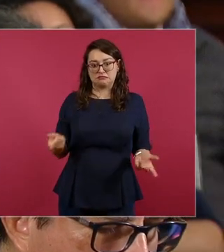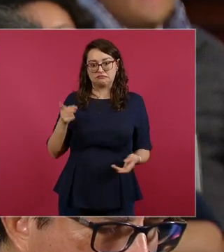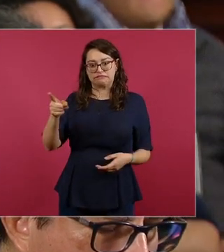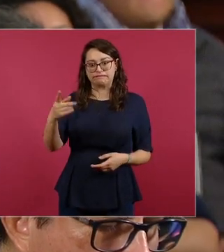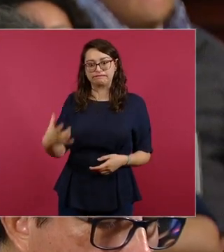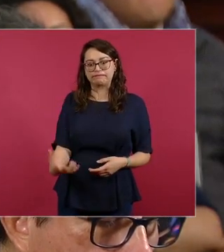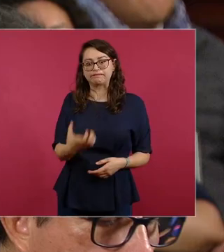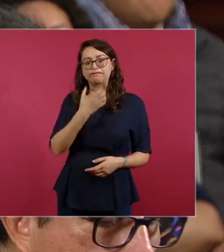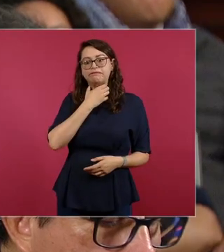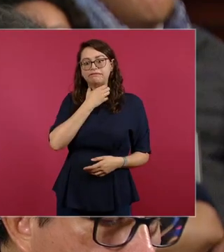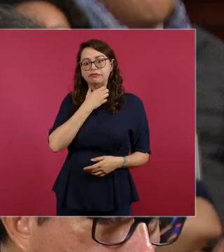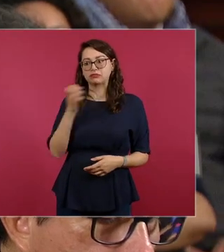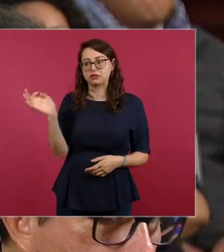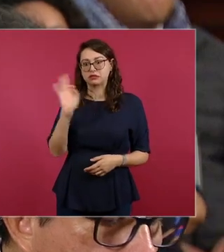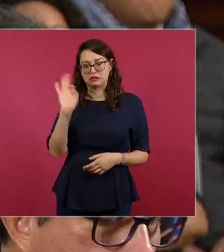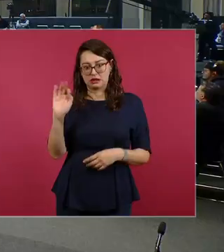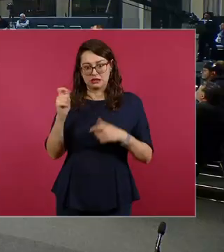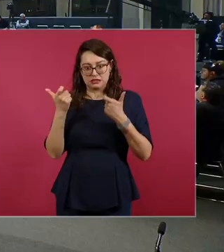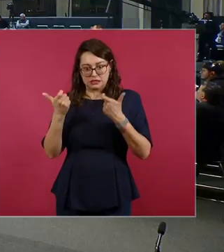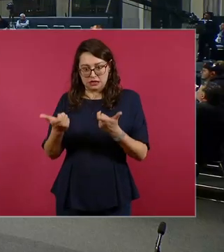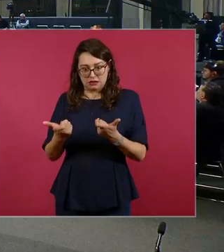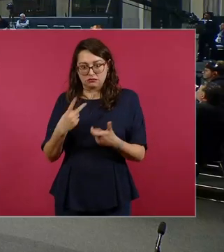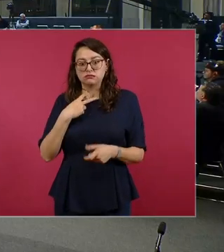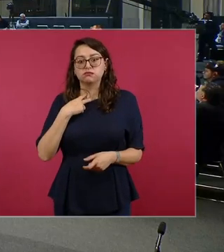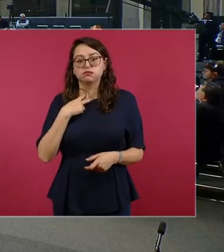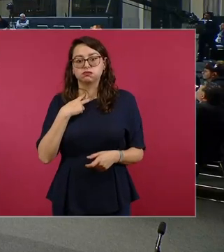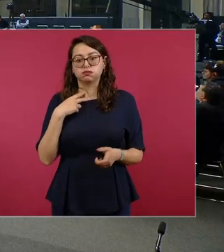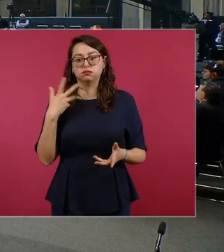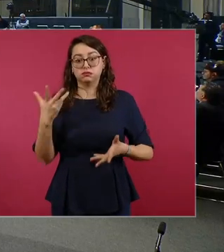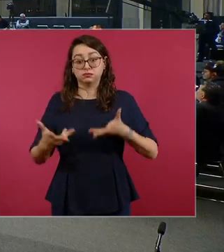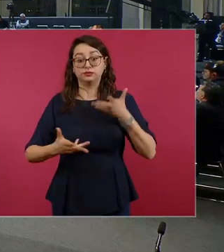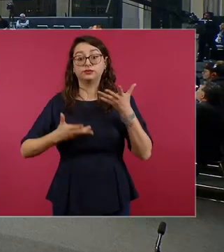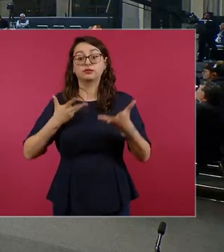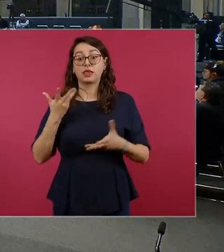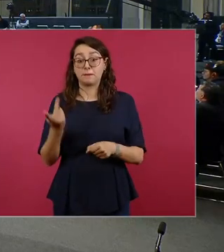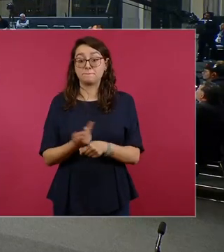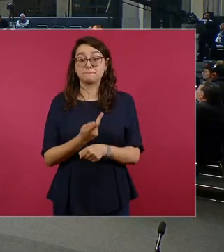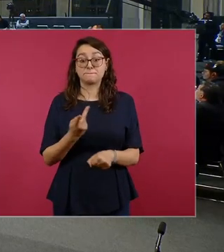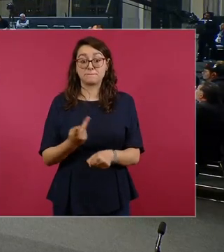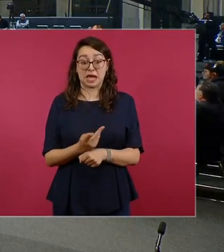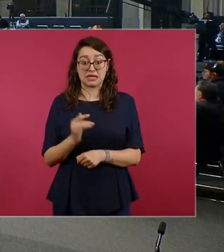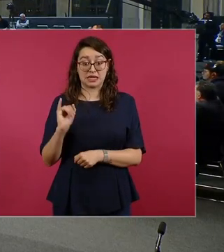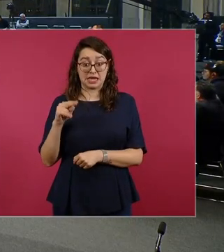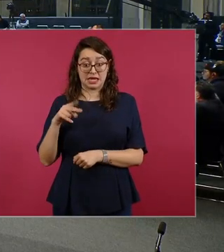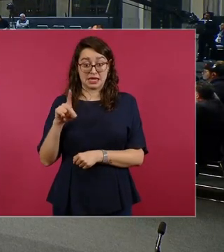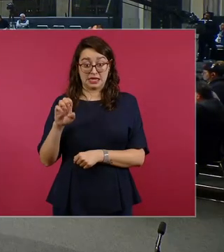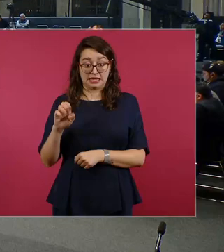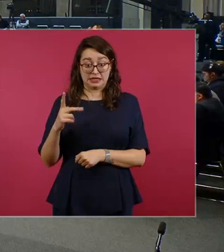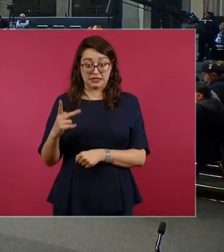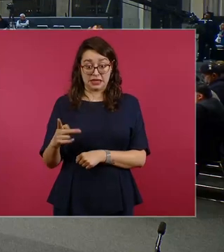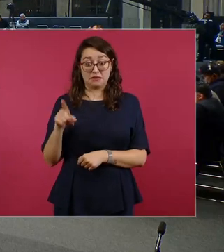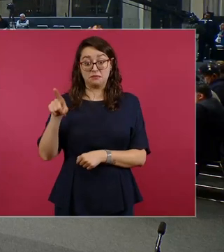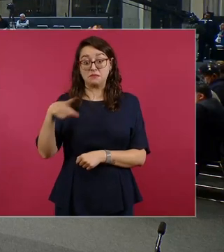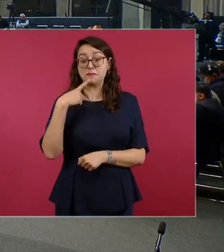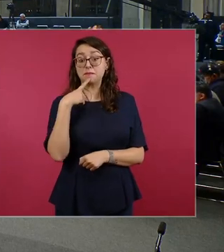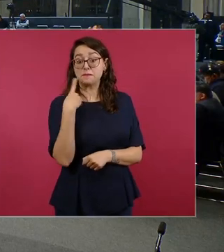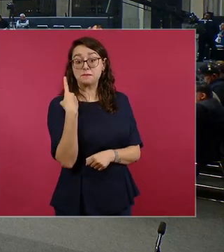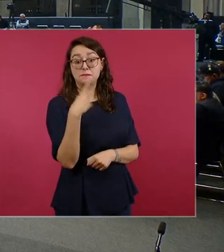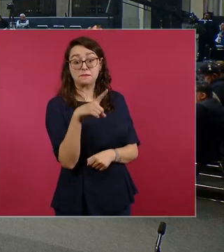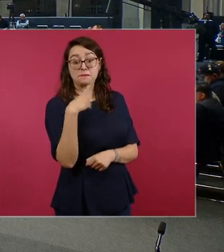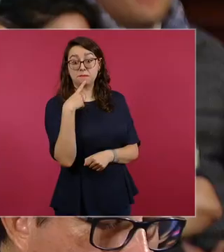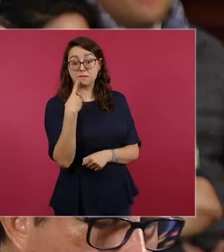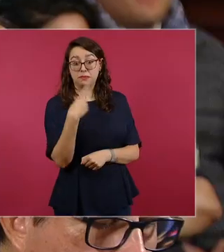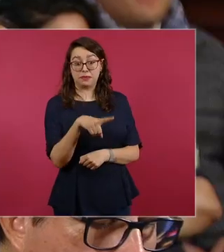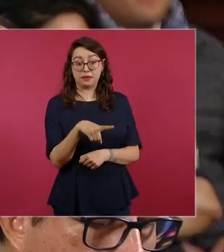ellos le piden que si habría manera ya que el INDEP no se ampare y que